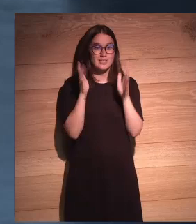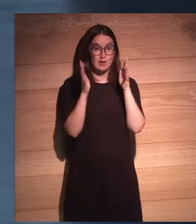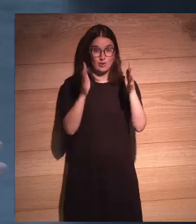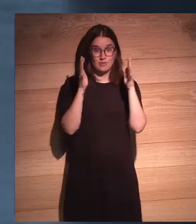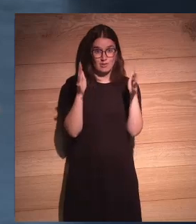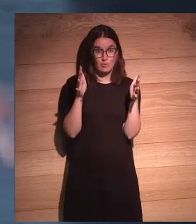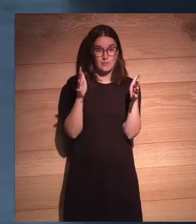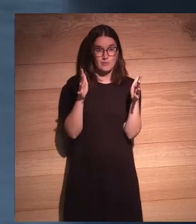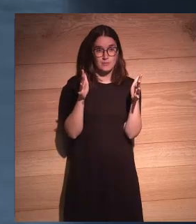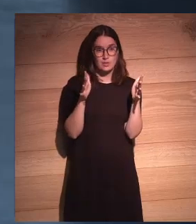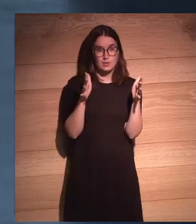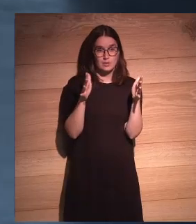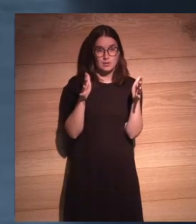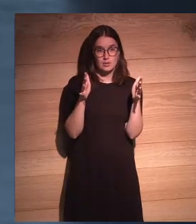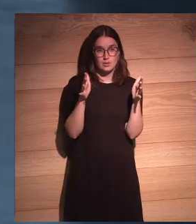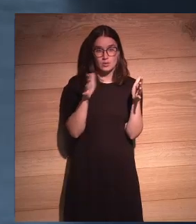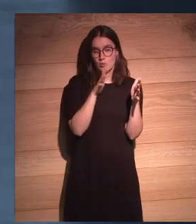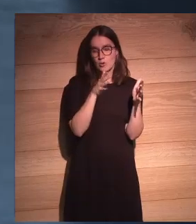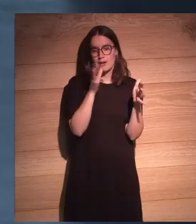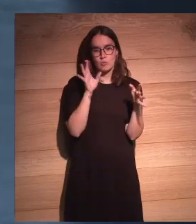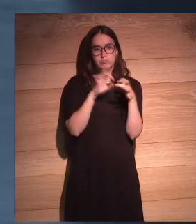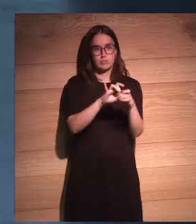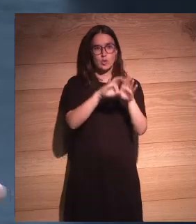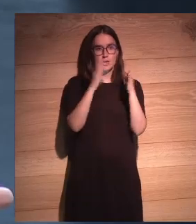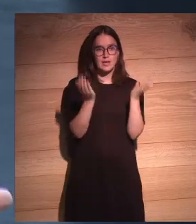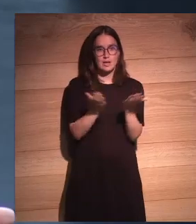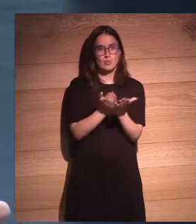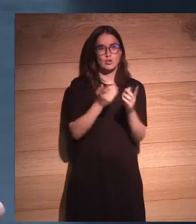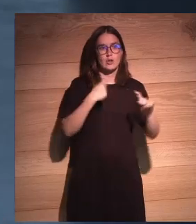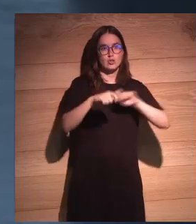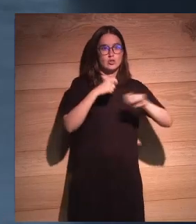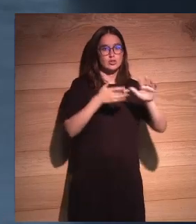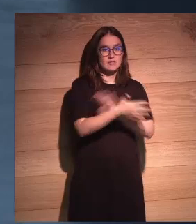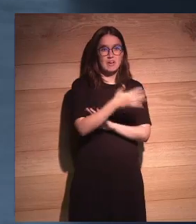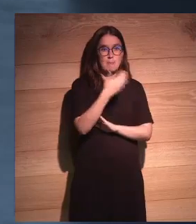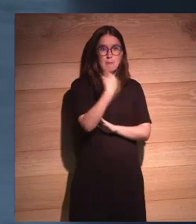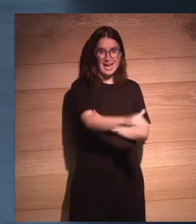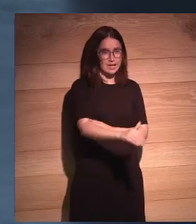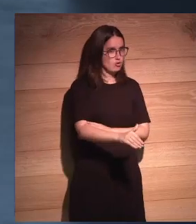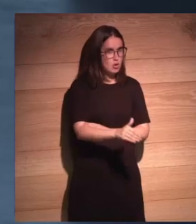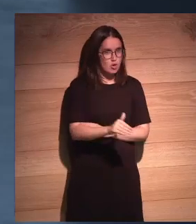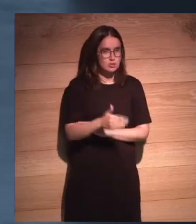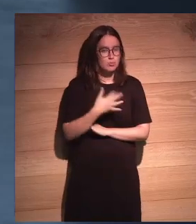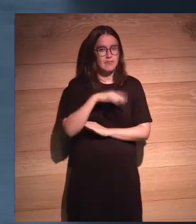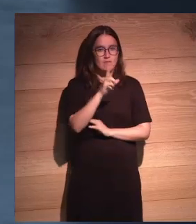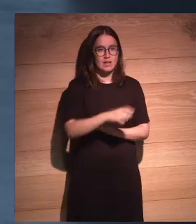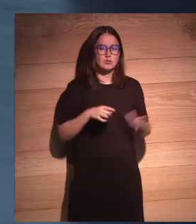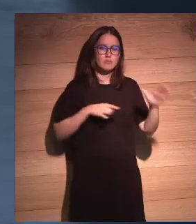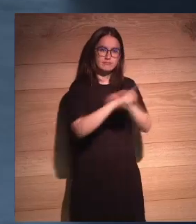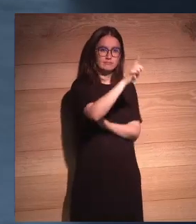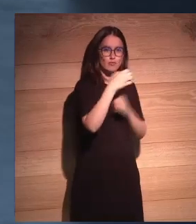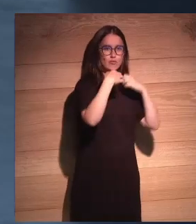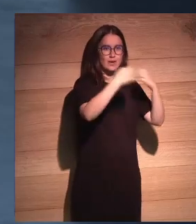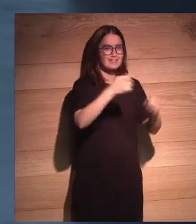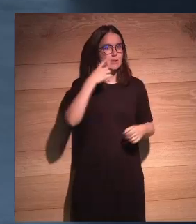recomendación. No por ser de algo vinculado con el mundo de los negocios es malo necesariamente. Es donde más se han desarrollado.